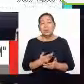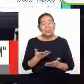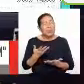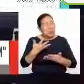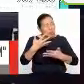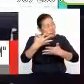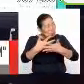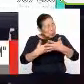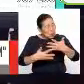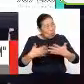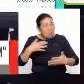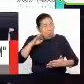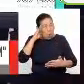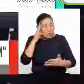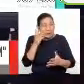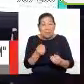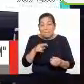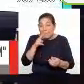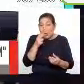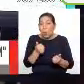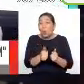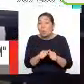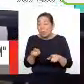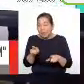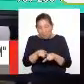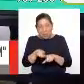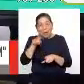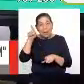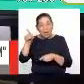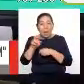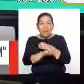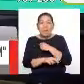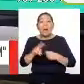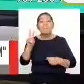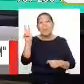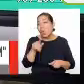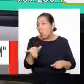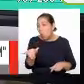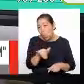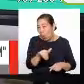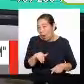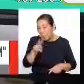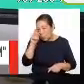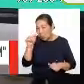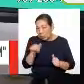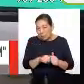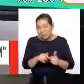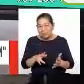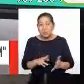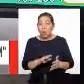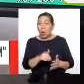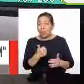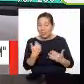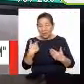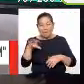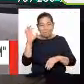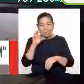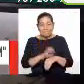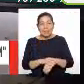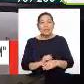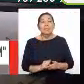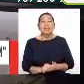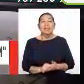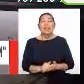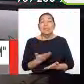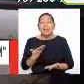prontuario policial, tanto en Perú como en Venezuela. Pasa, por favor. Y ahí se puede ver. y a ellos nosotros los hemos capturado